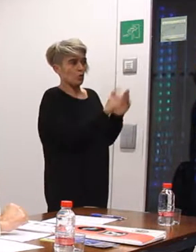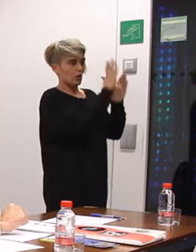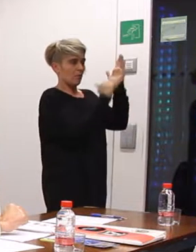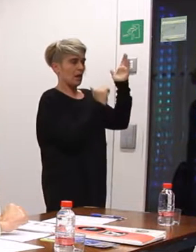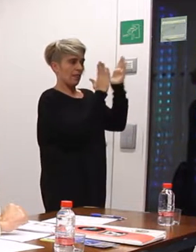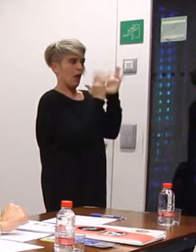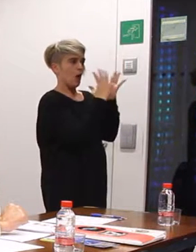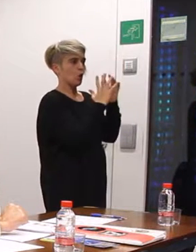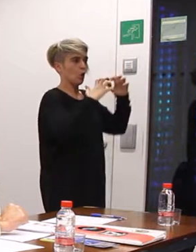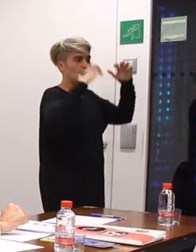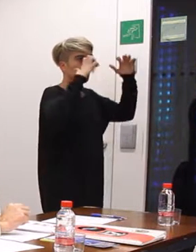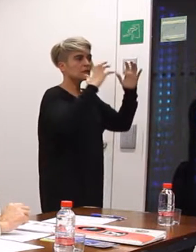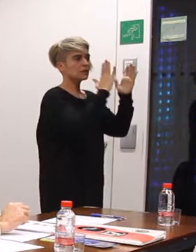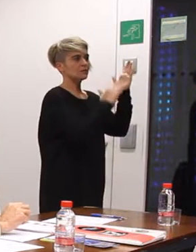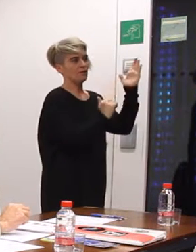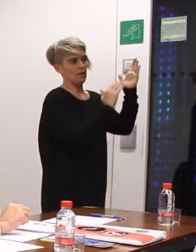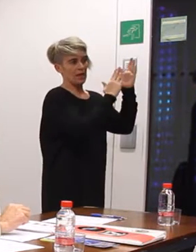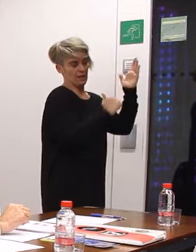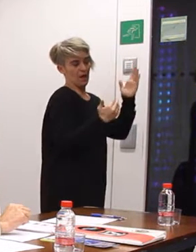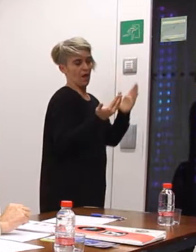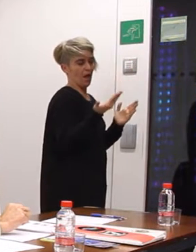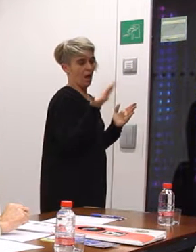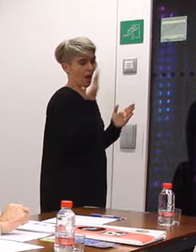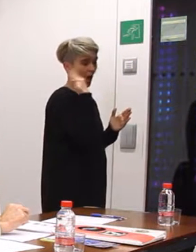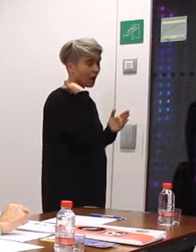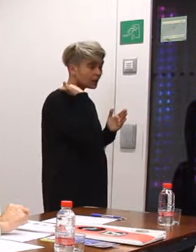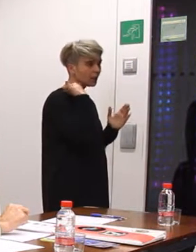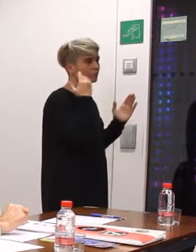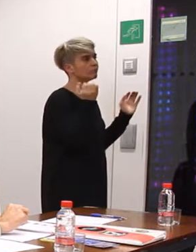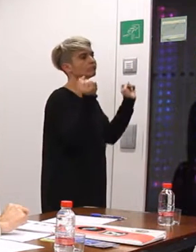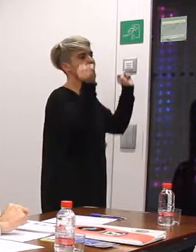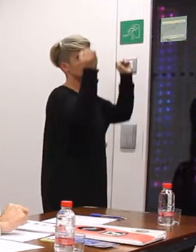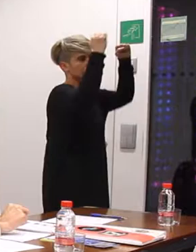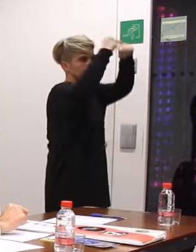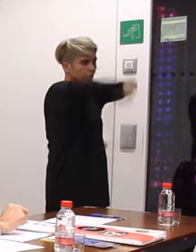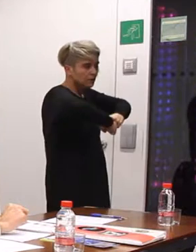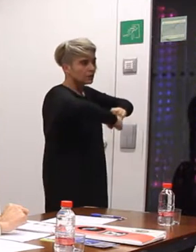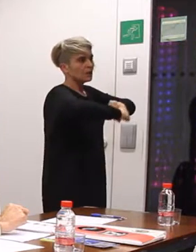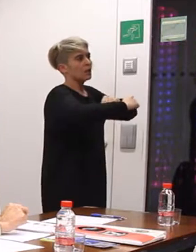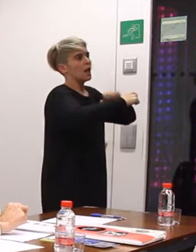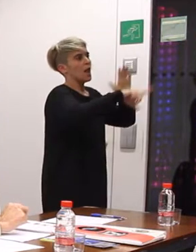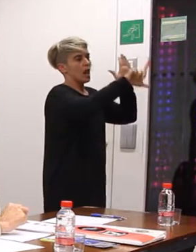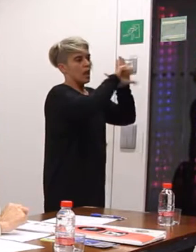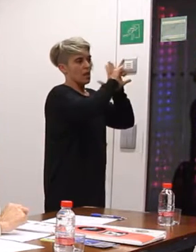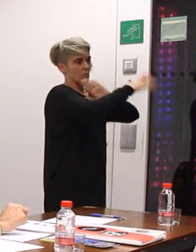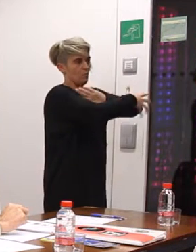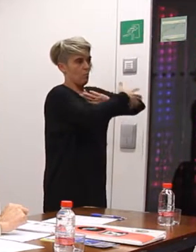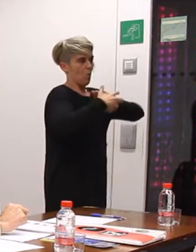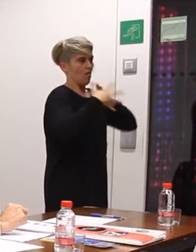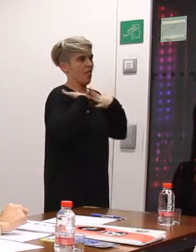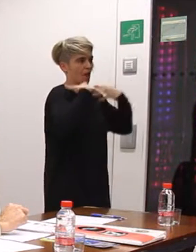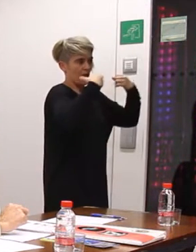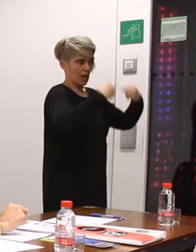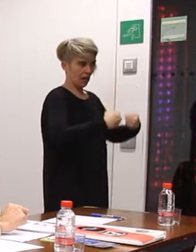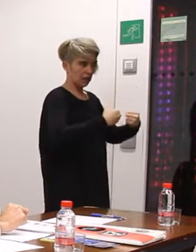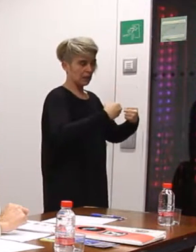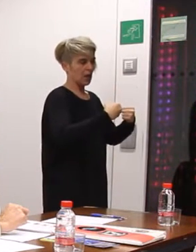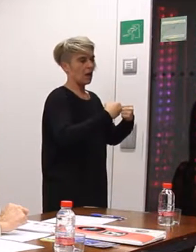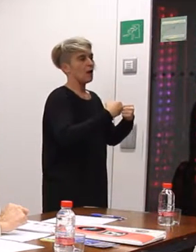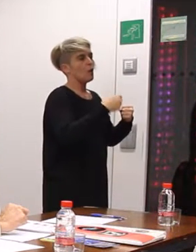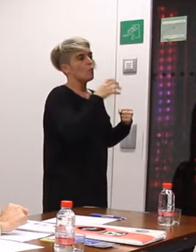Corts Valencianes, ayer se aprobó la Ley de Pobreza Energética, con lo cual este es un